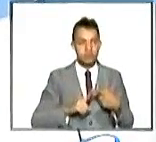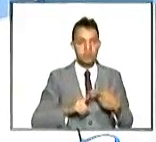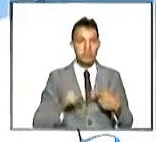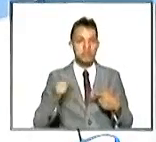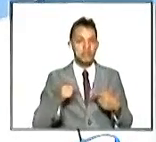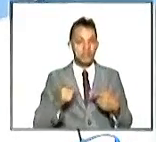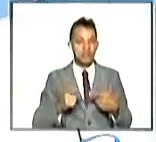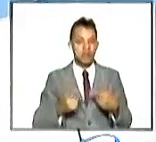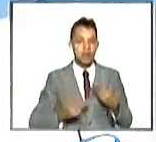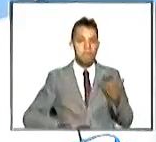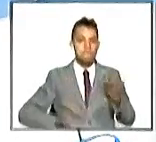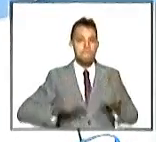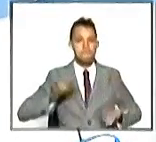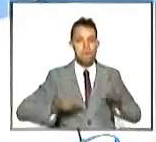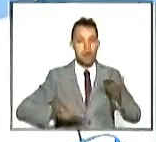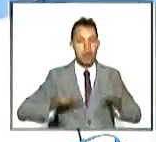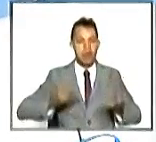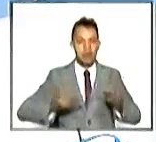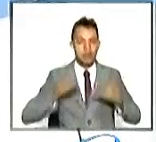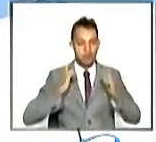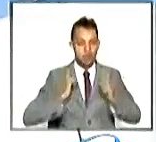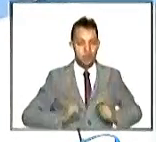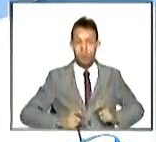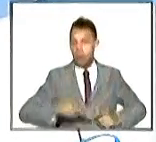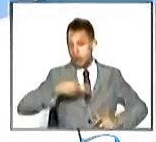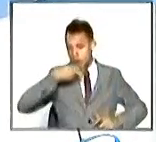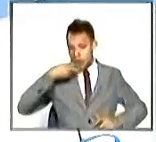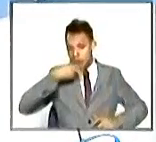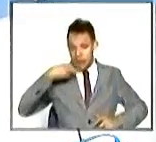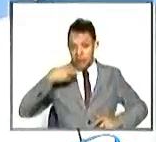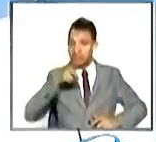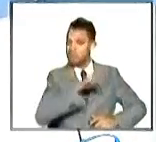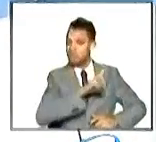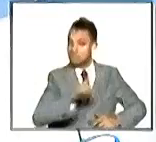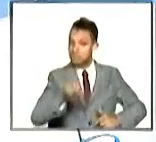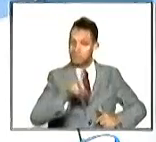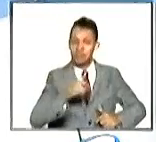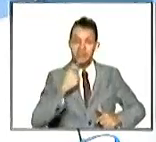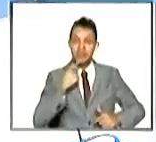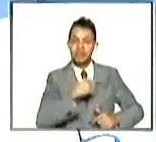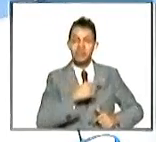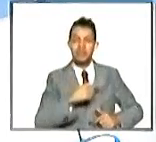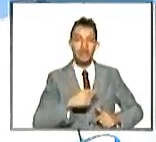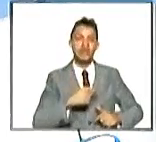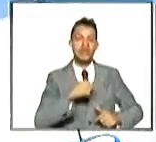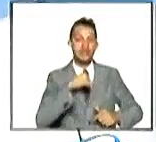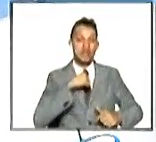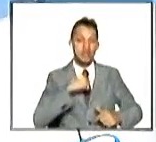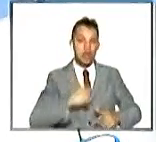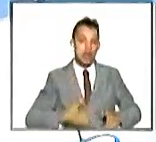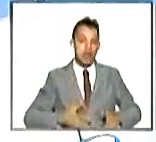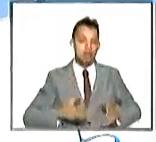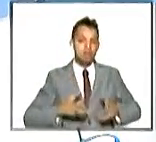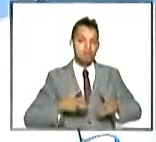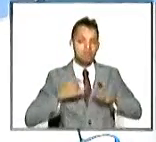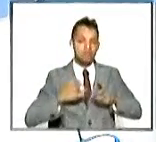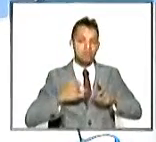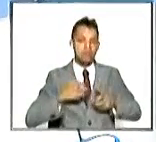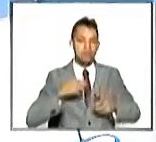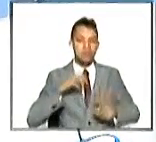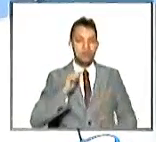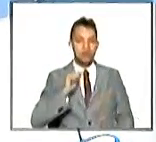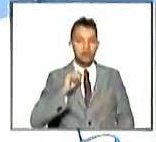poco el cuerpo. Por eso la carne no la pueden comer, porque la carne produce un ácido que se llama ácido araquidónico. Y ella produce una sustancia que se